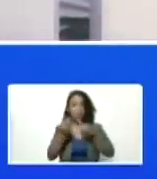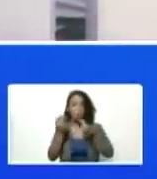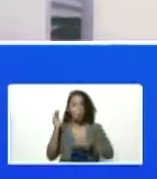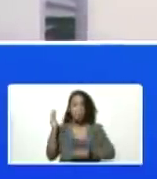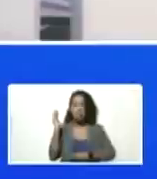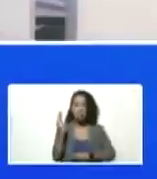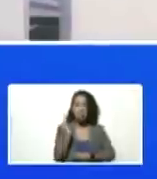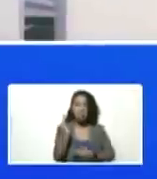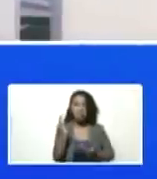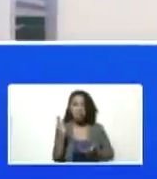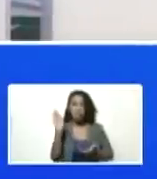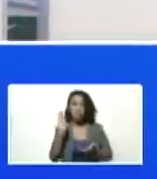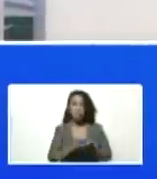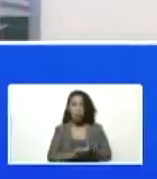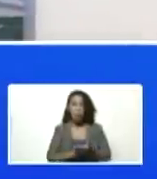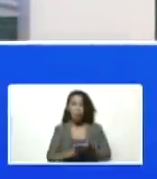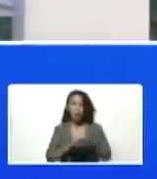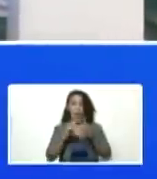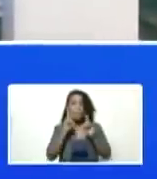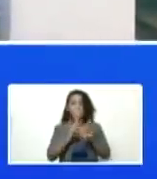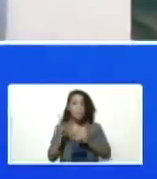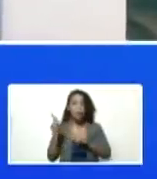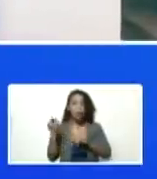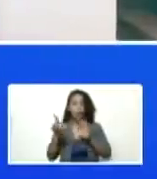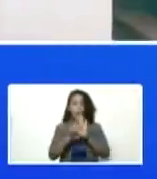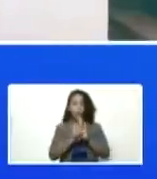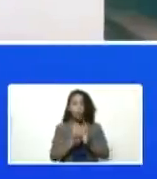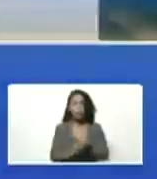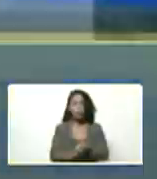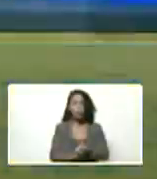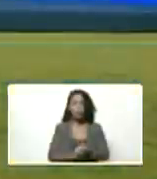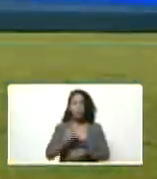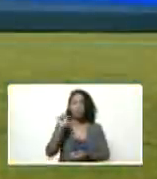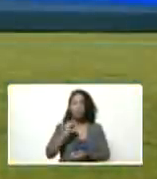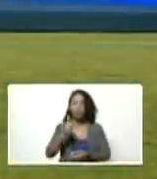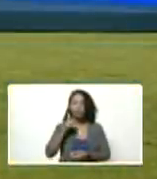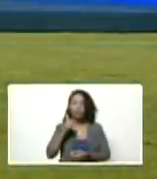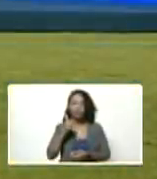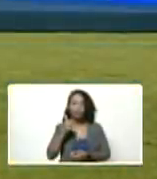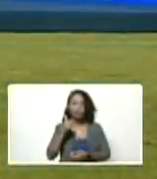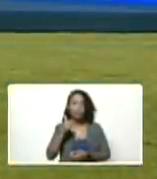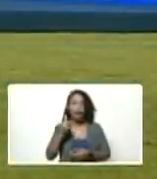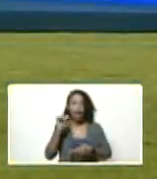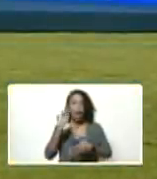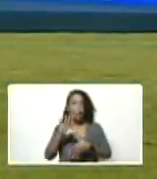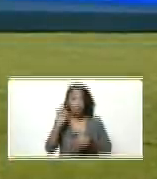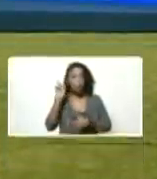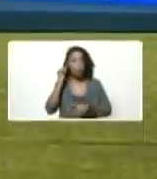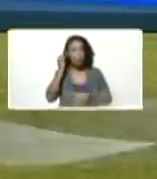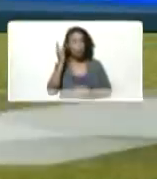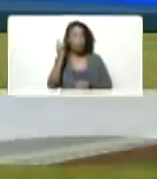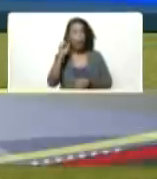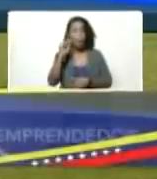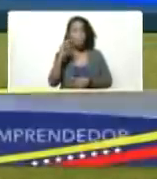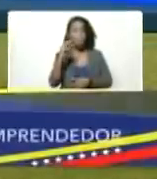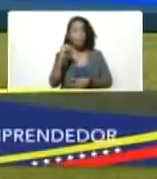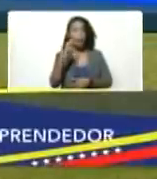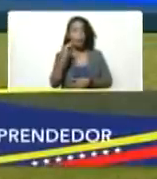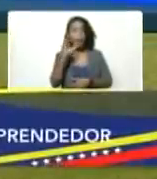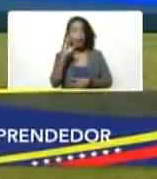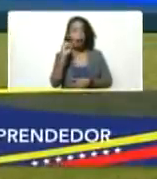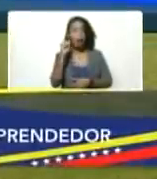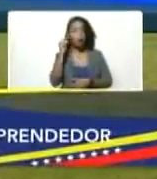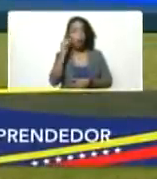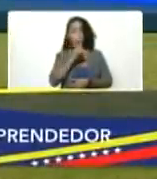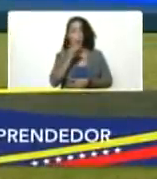venido planteando el plan de esta ley. Correcto, América, de Margarita. Mira, América,